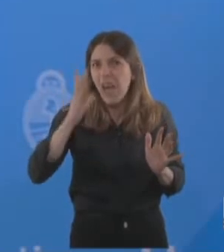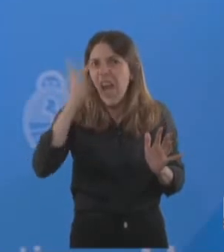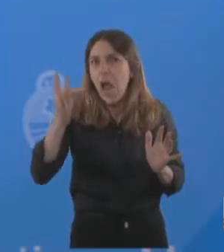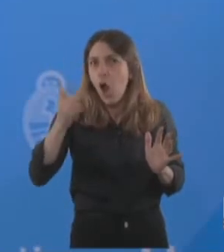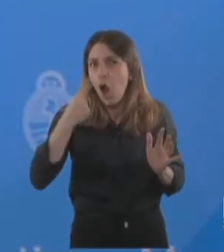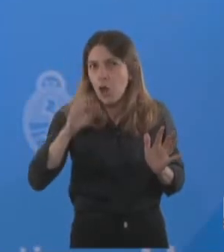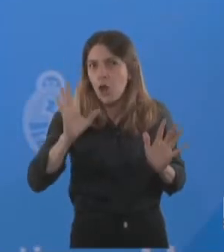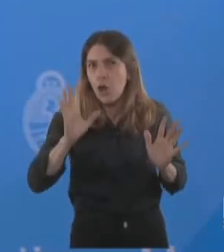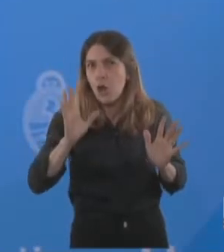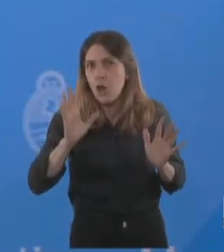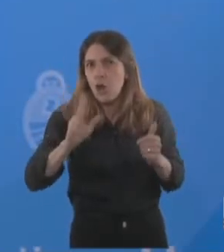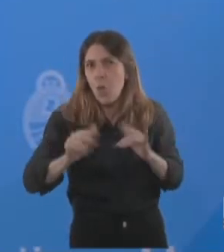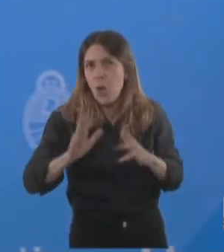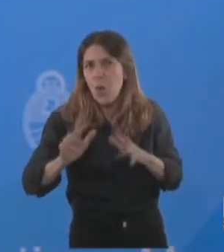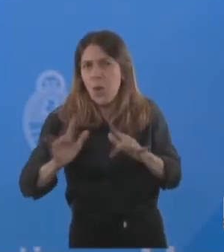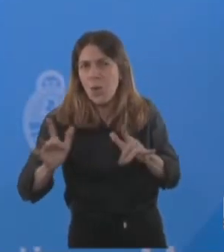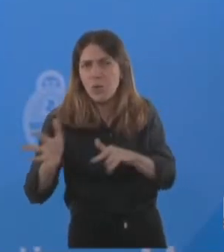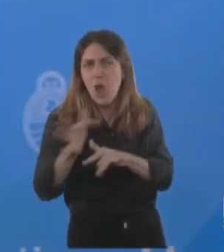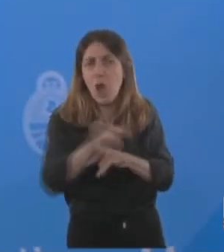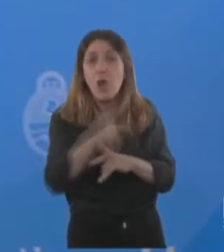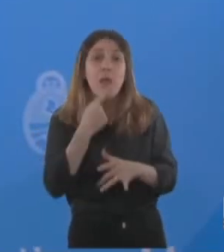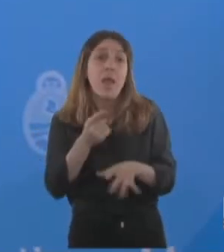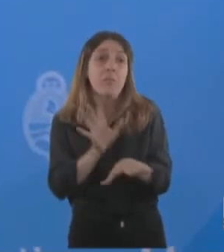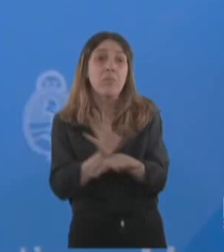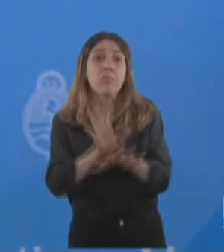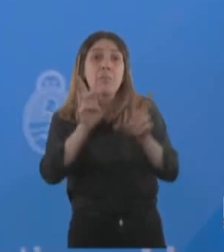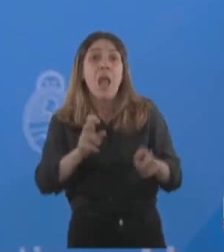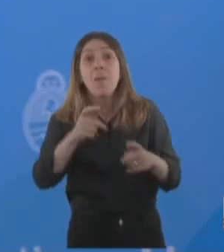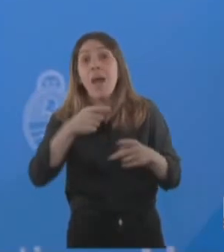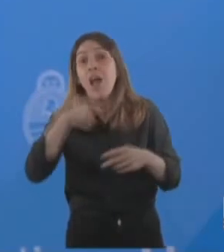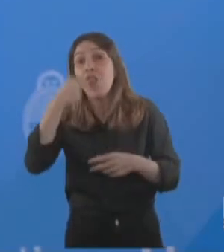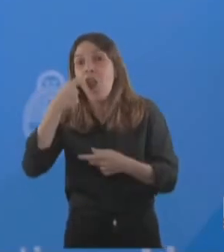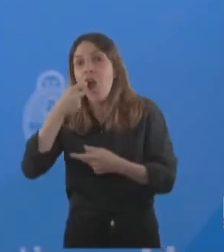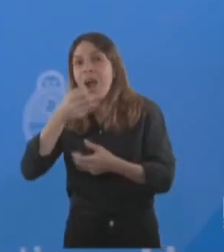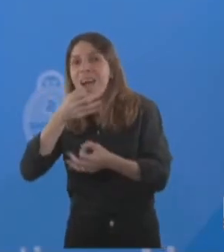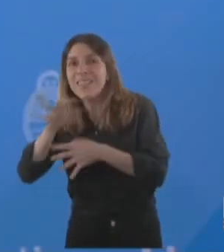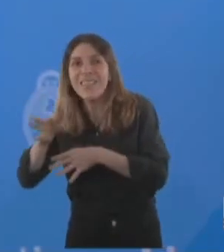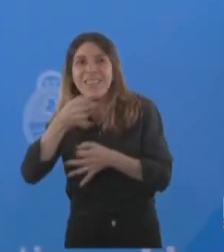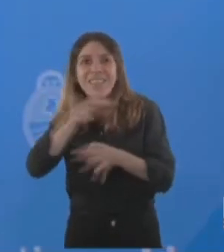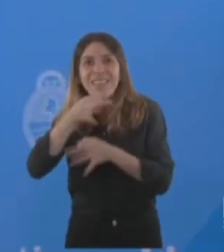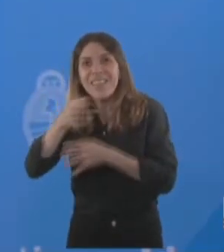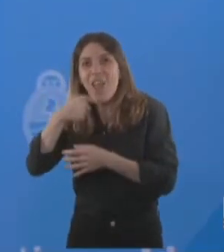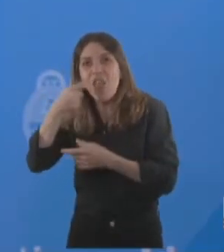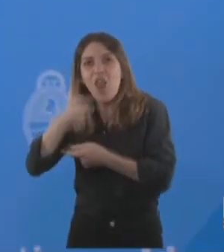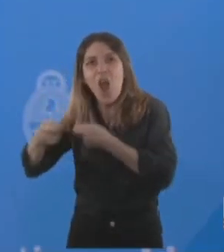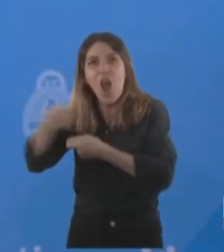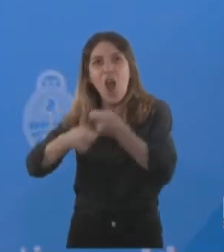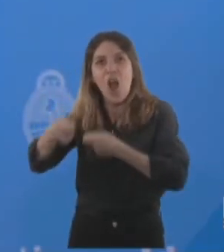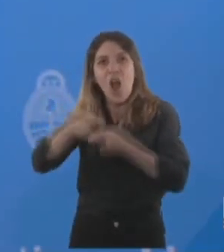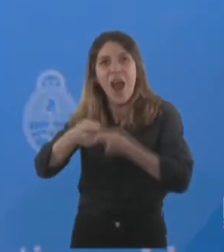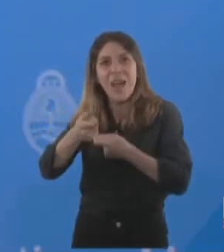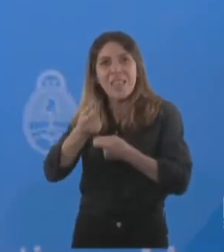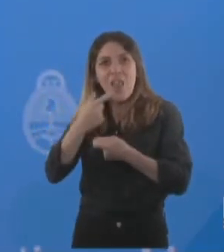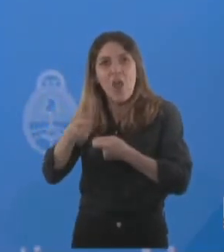Es más, en materia de tráfico de drogas, el delito más perseguido y más verificado es